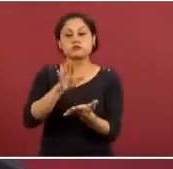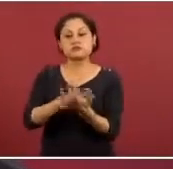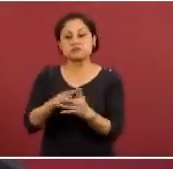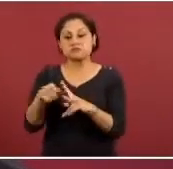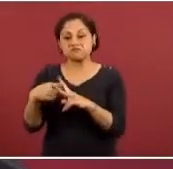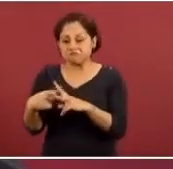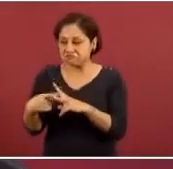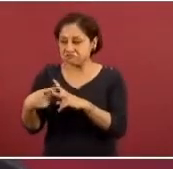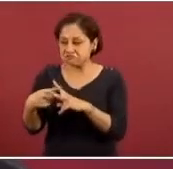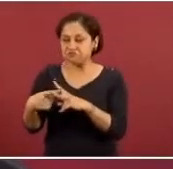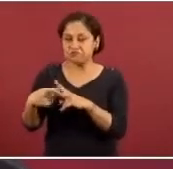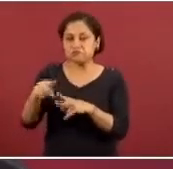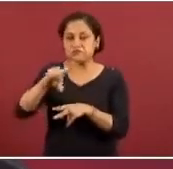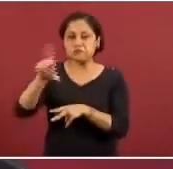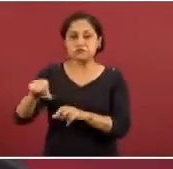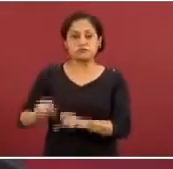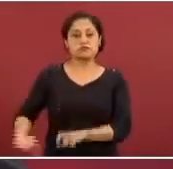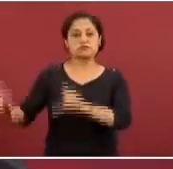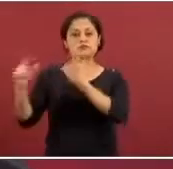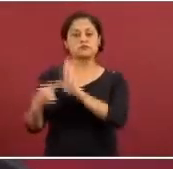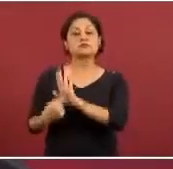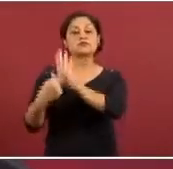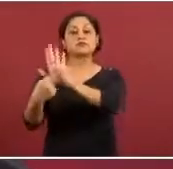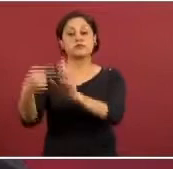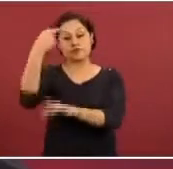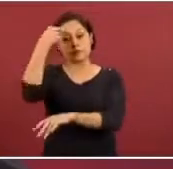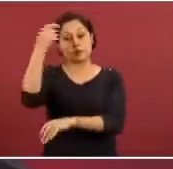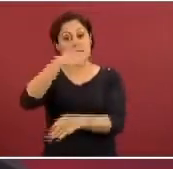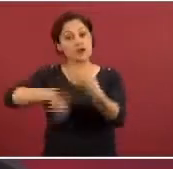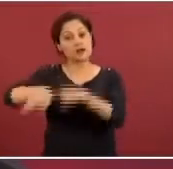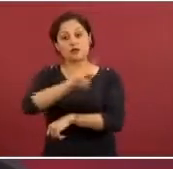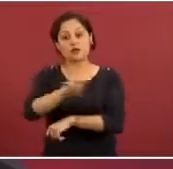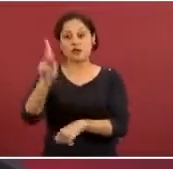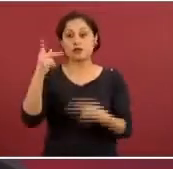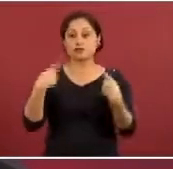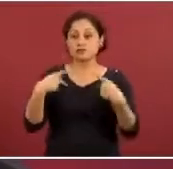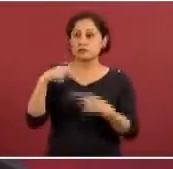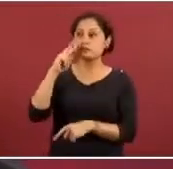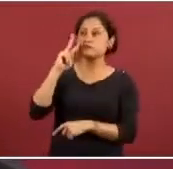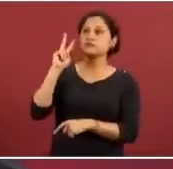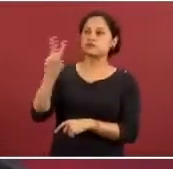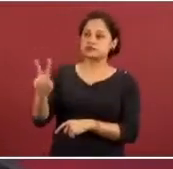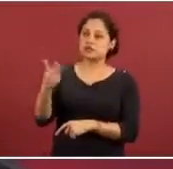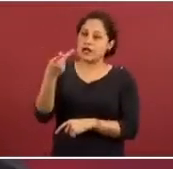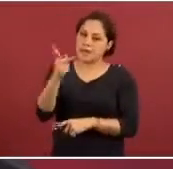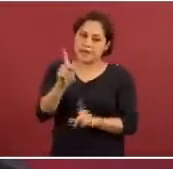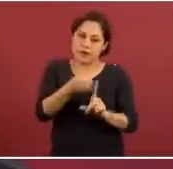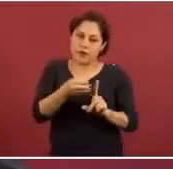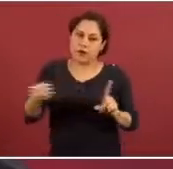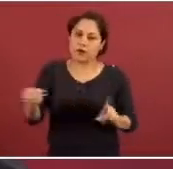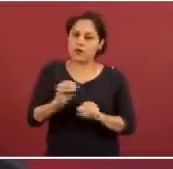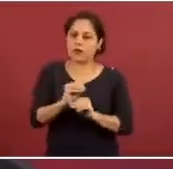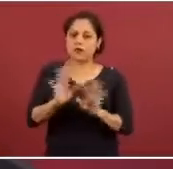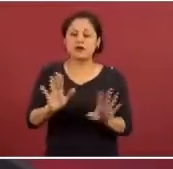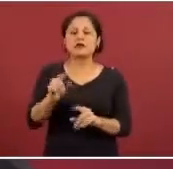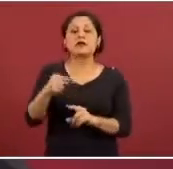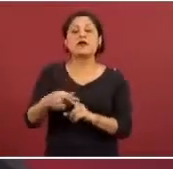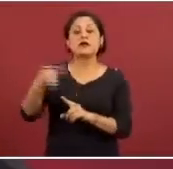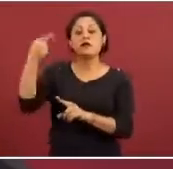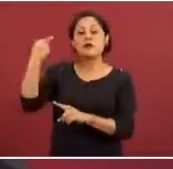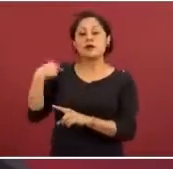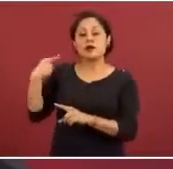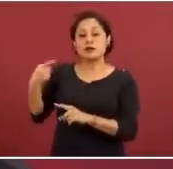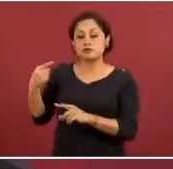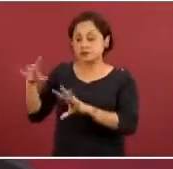público, a todos ustedes, y para tener un orden se tiene que manejar ciertos cortes en particular en esta emisión de casos y